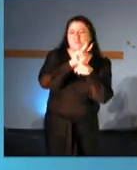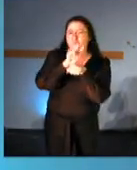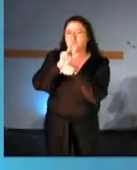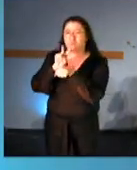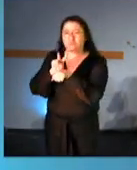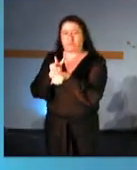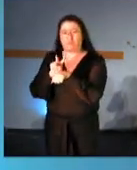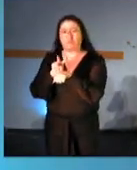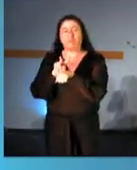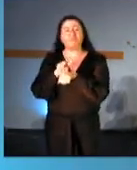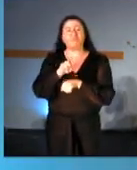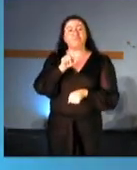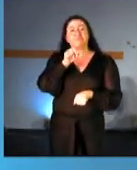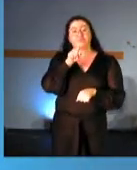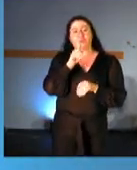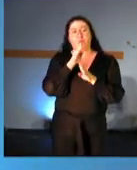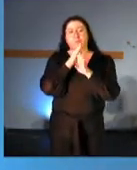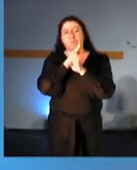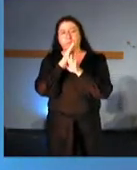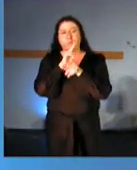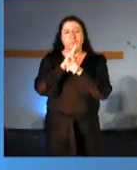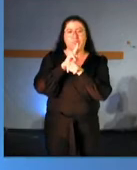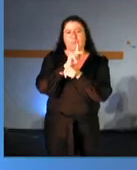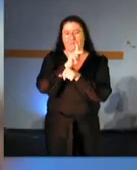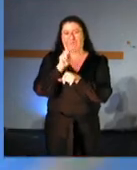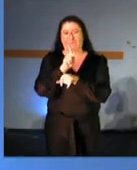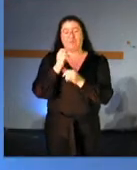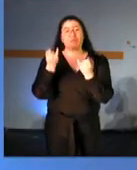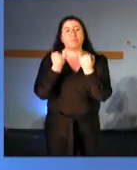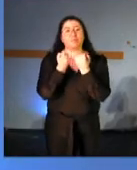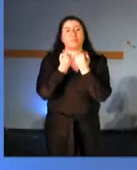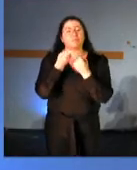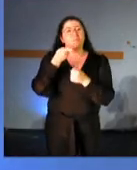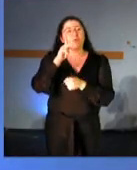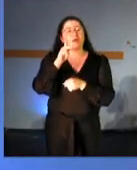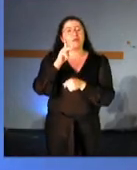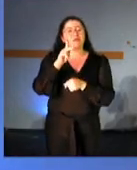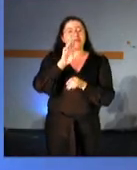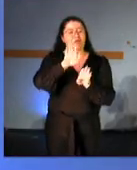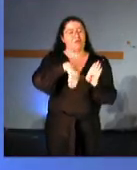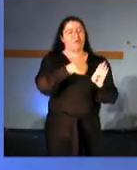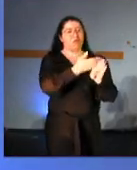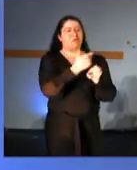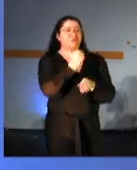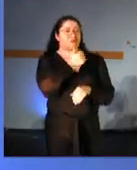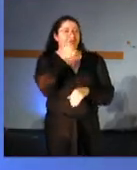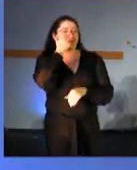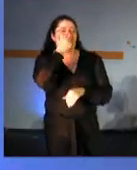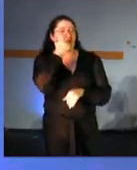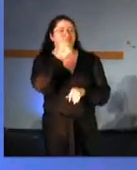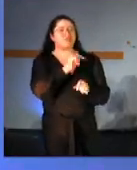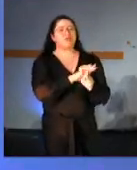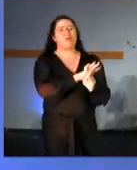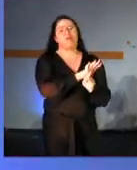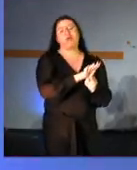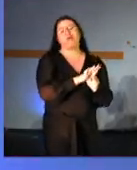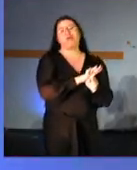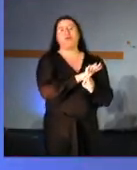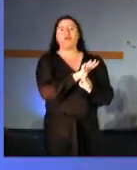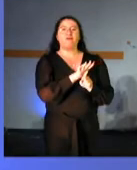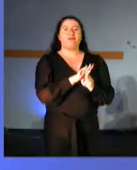también porque había acoso sexual a las estudiantas. Los muchachos